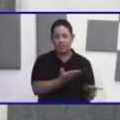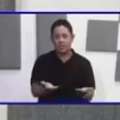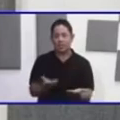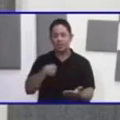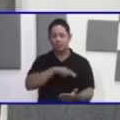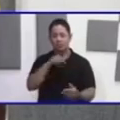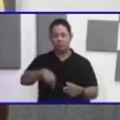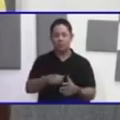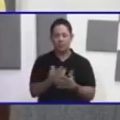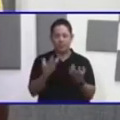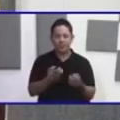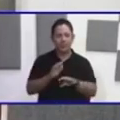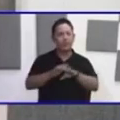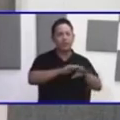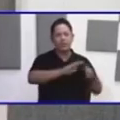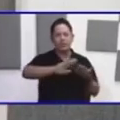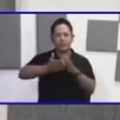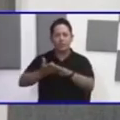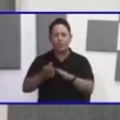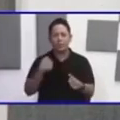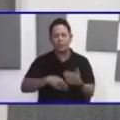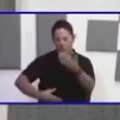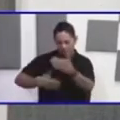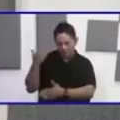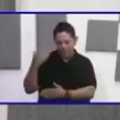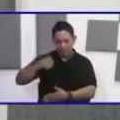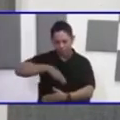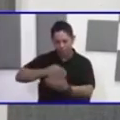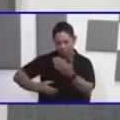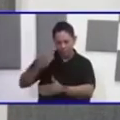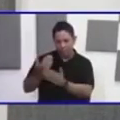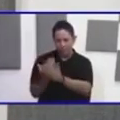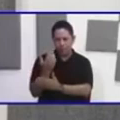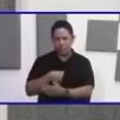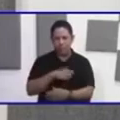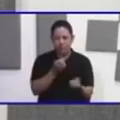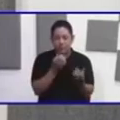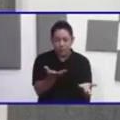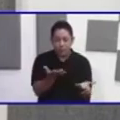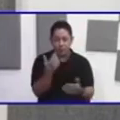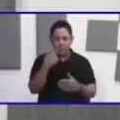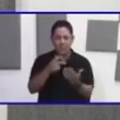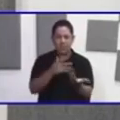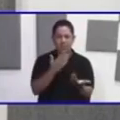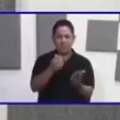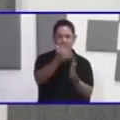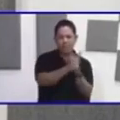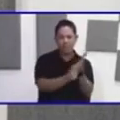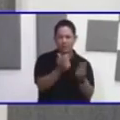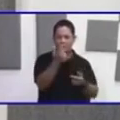opportunity, and I want the community to know that the new beginning is going to comply with his program and